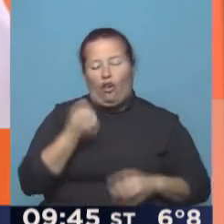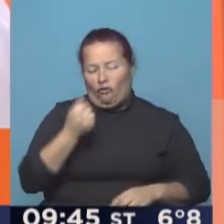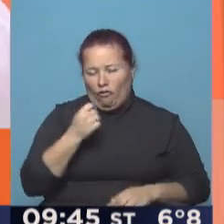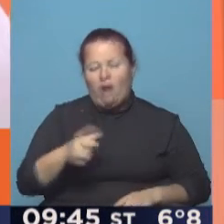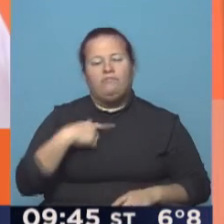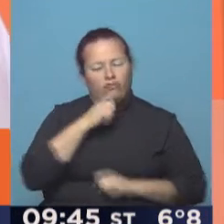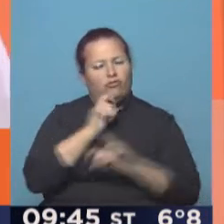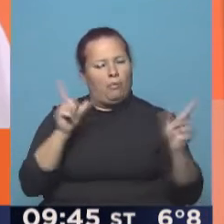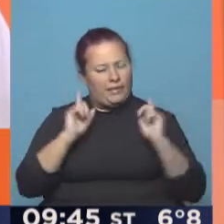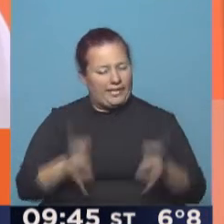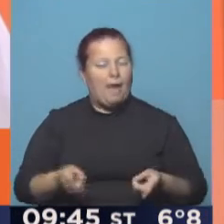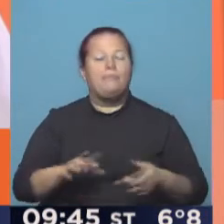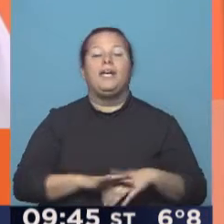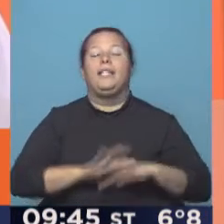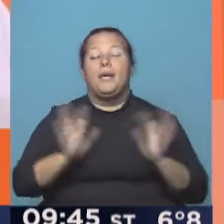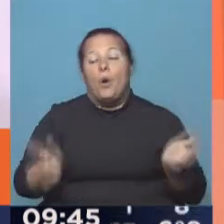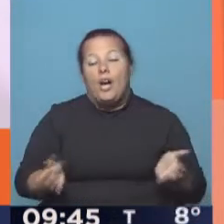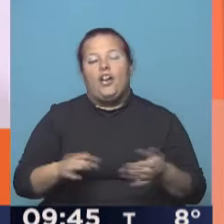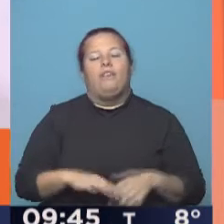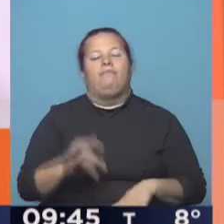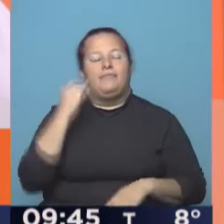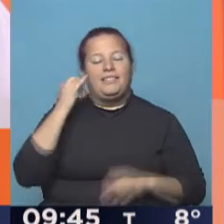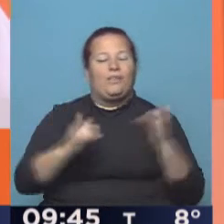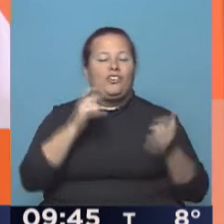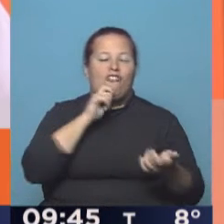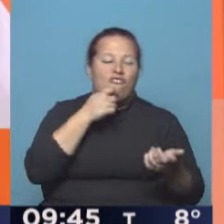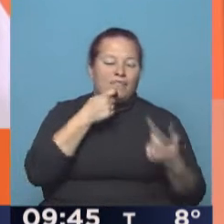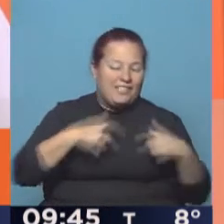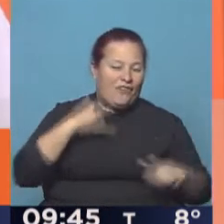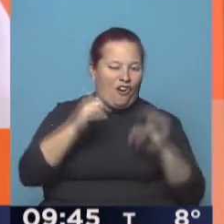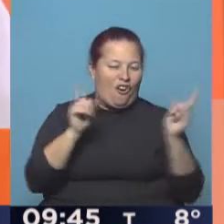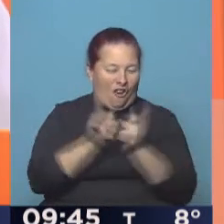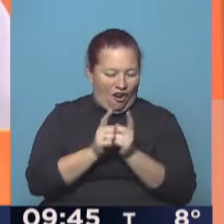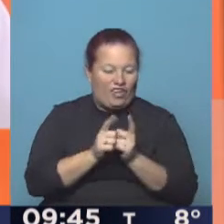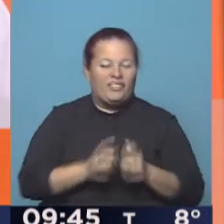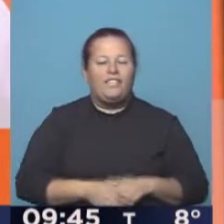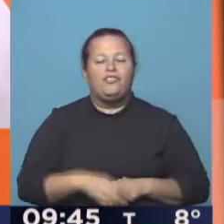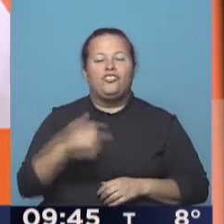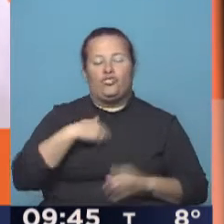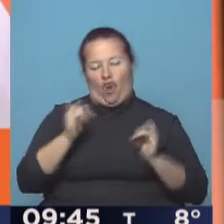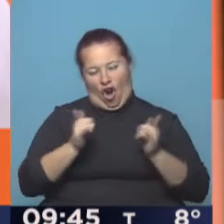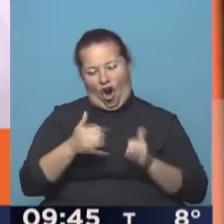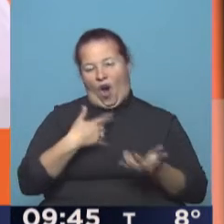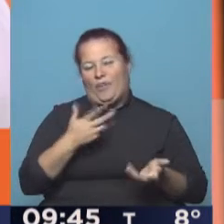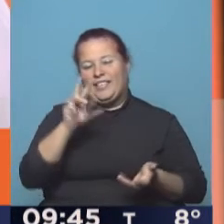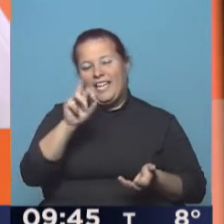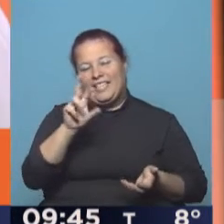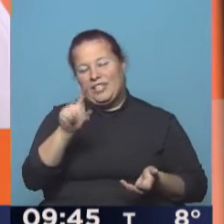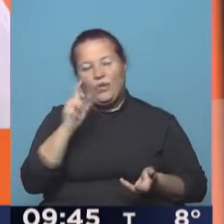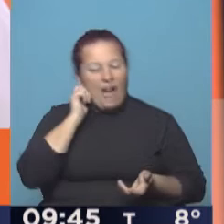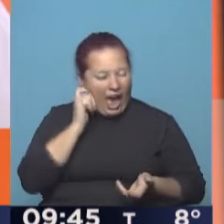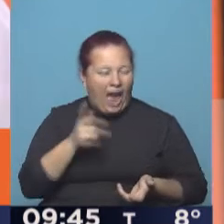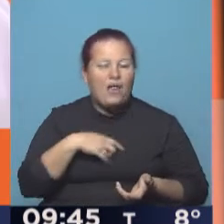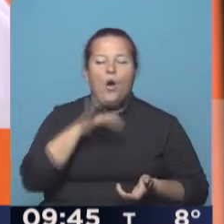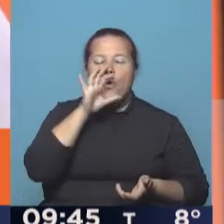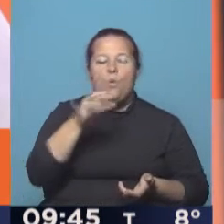también me llama muchísimo la atención. Pero bueno, ya que estamos con anécdotas, te quiero cortar una cortita. Por favor. Yo soy joven, ¿viste? Tengo 30, 31 años y